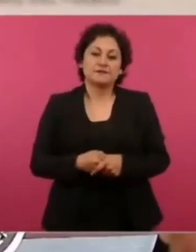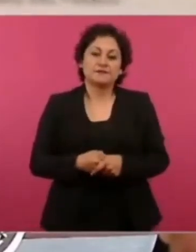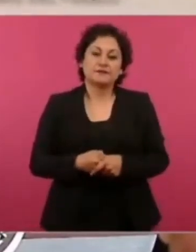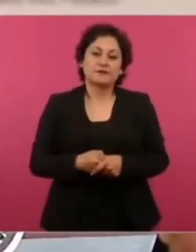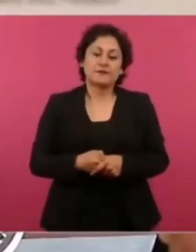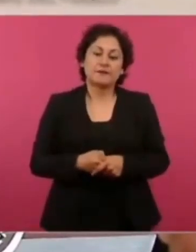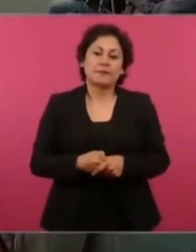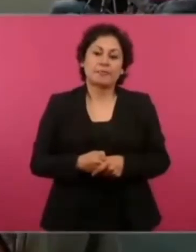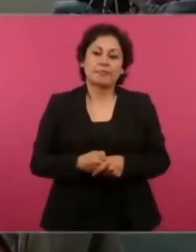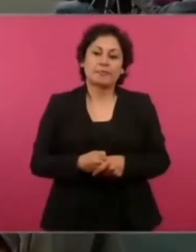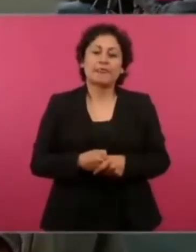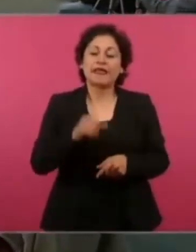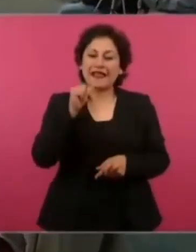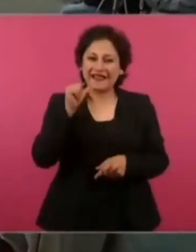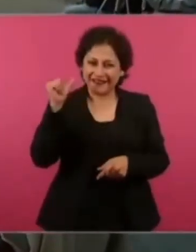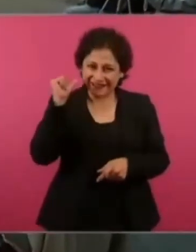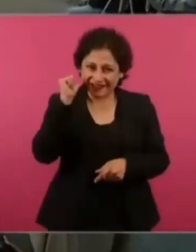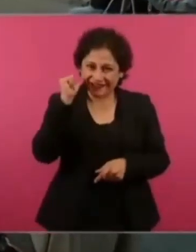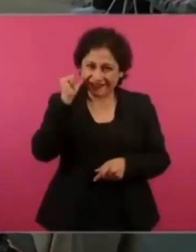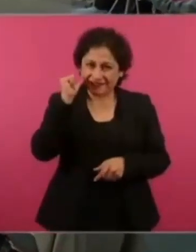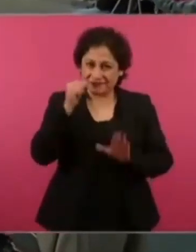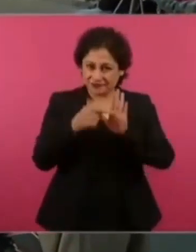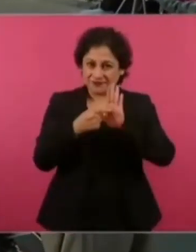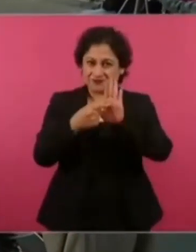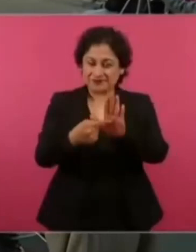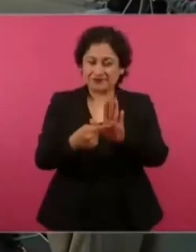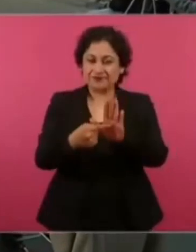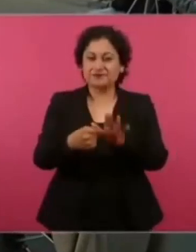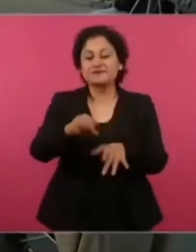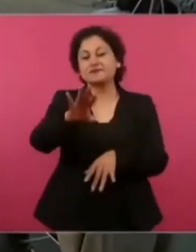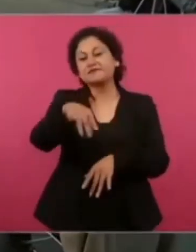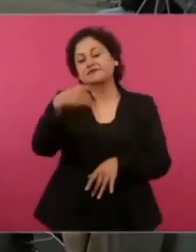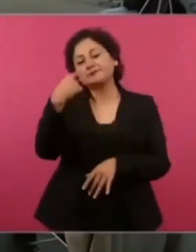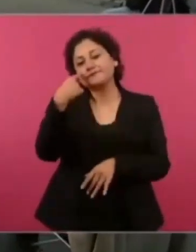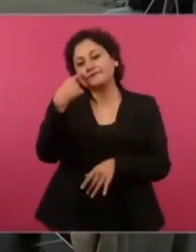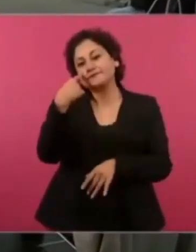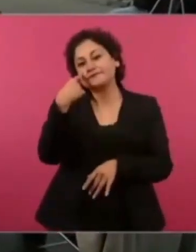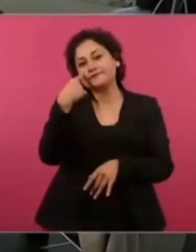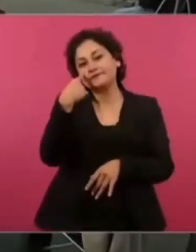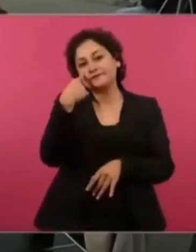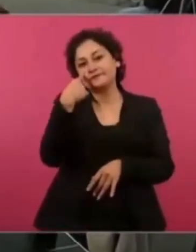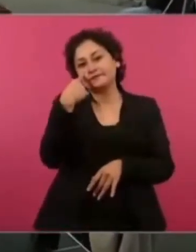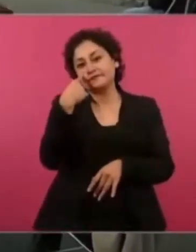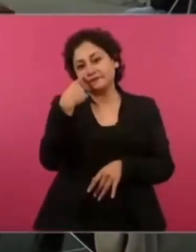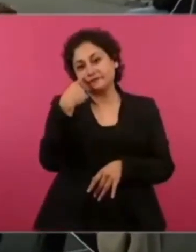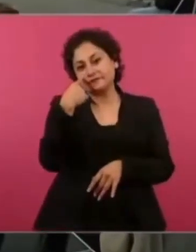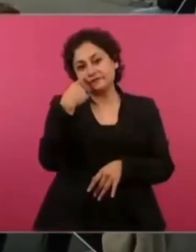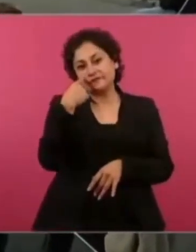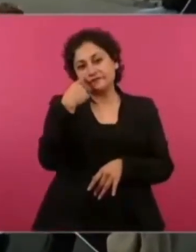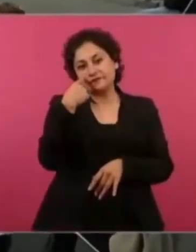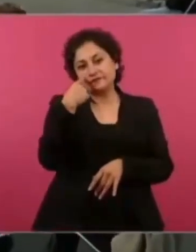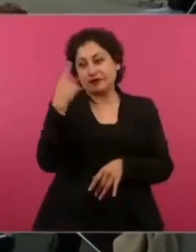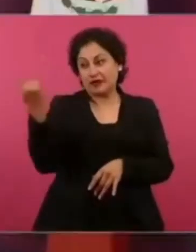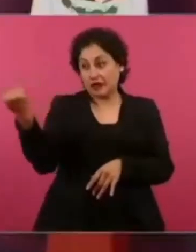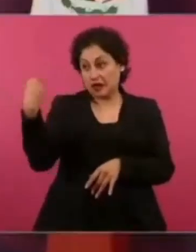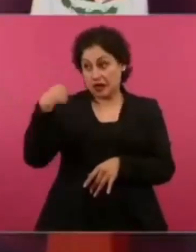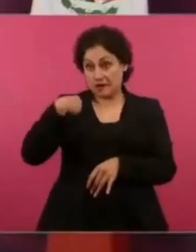Lo que pusimos ayer, ¿saben qué? Me sancionan